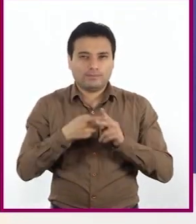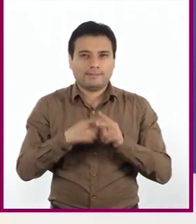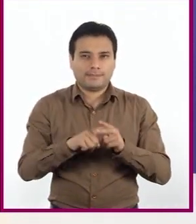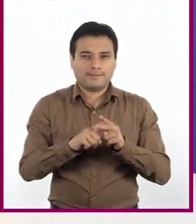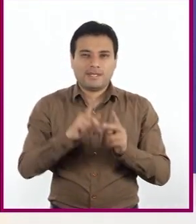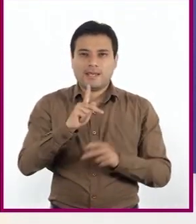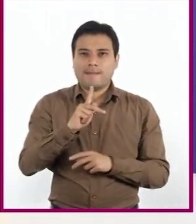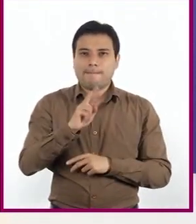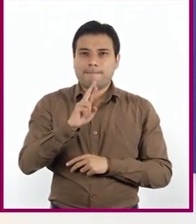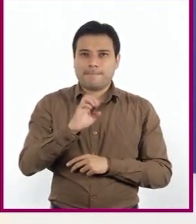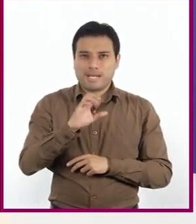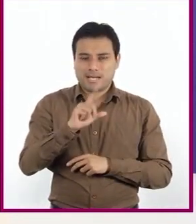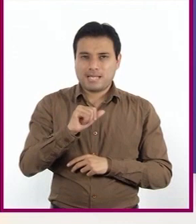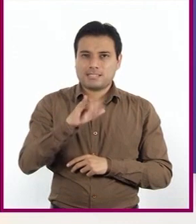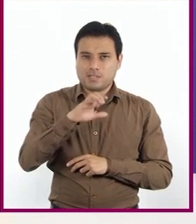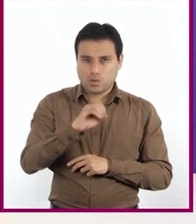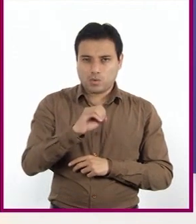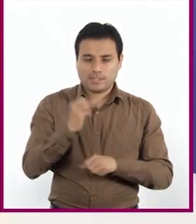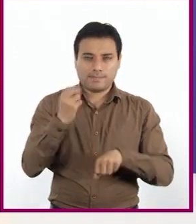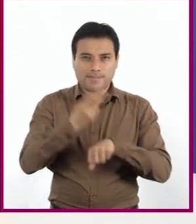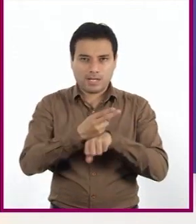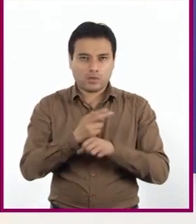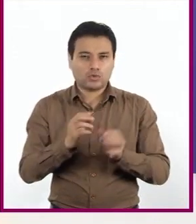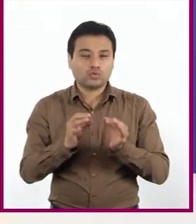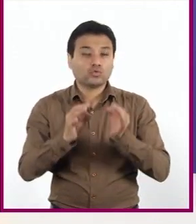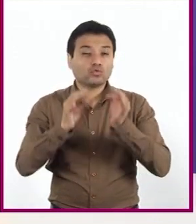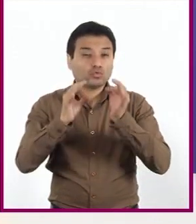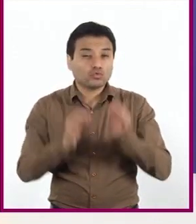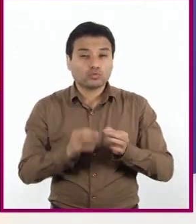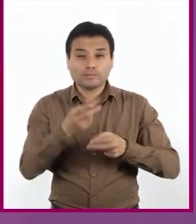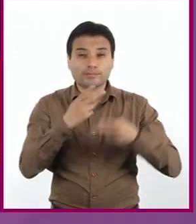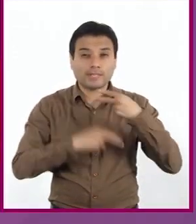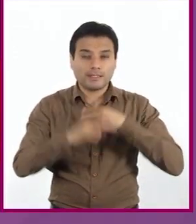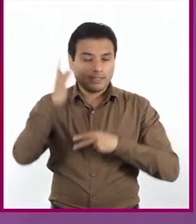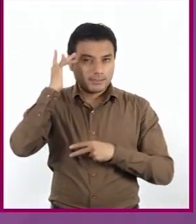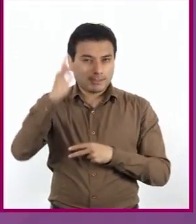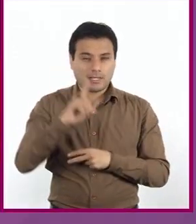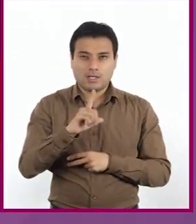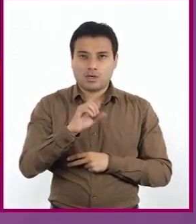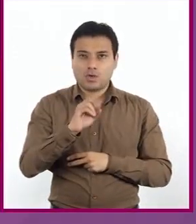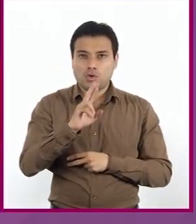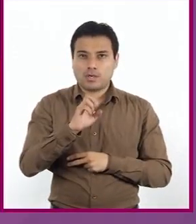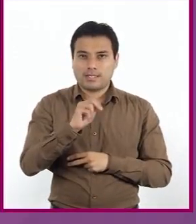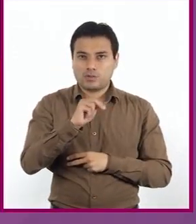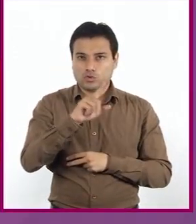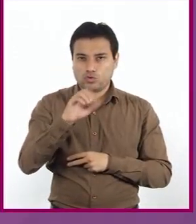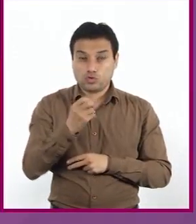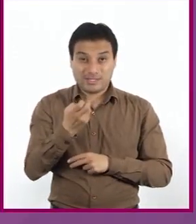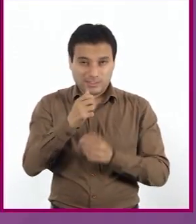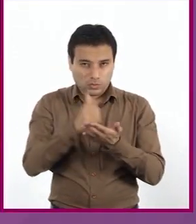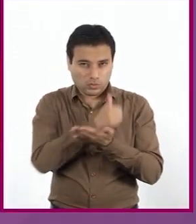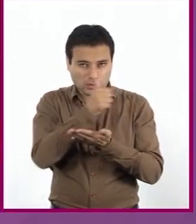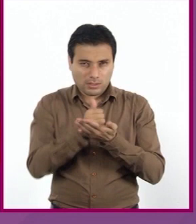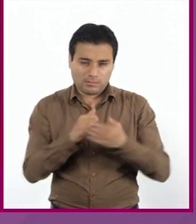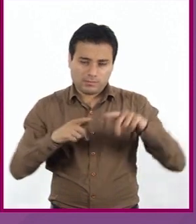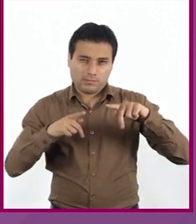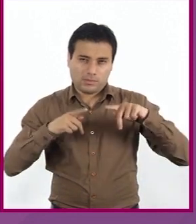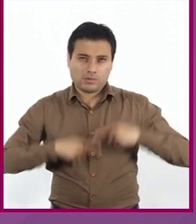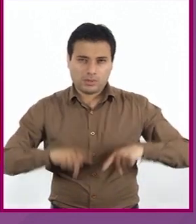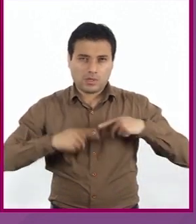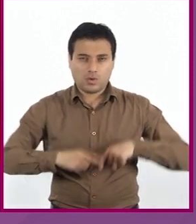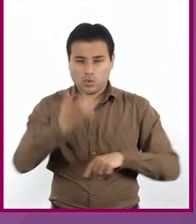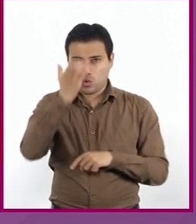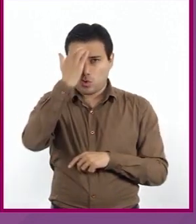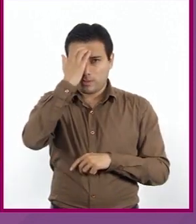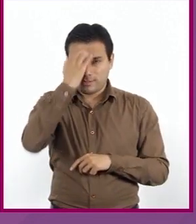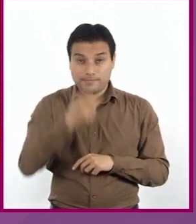temprano y provienen de la importante zona arqueológica de San Lorenzo. La ciudad de San Lorenzo es conocida como la primera